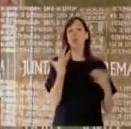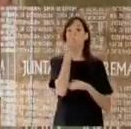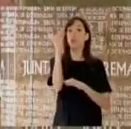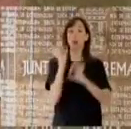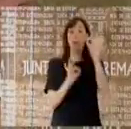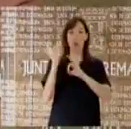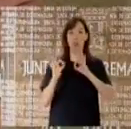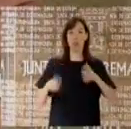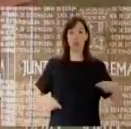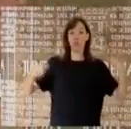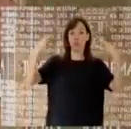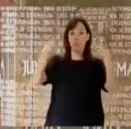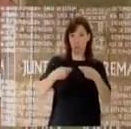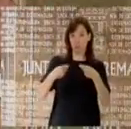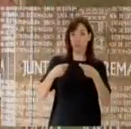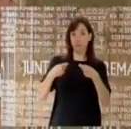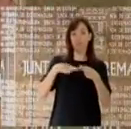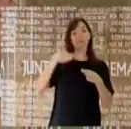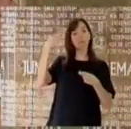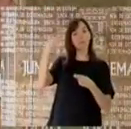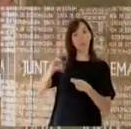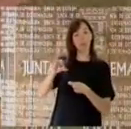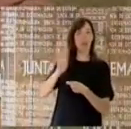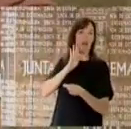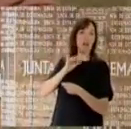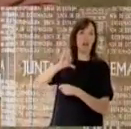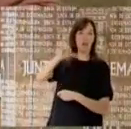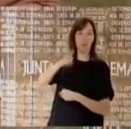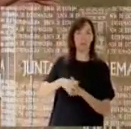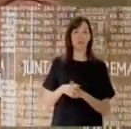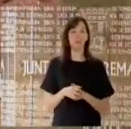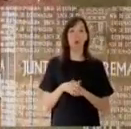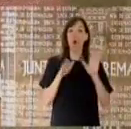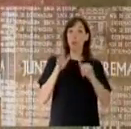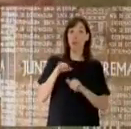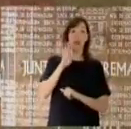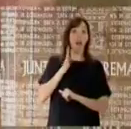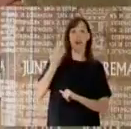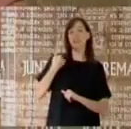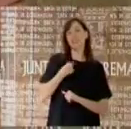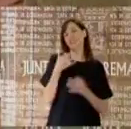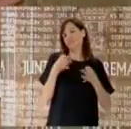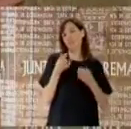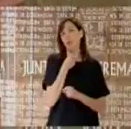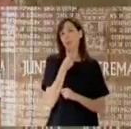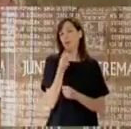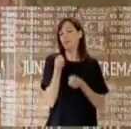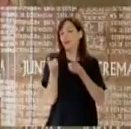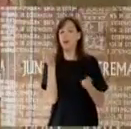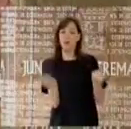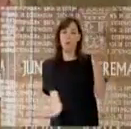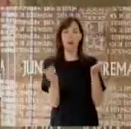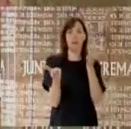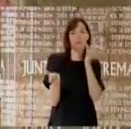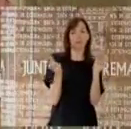50% de la inversión auxiliable aprobada. En la anterior convocatoria, que siempre me gusta darle los datos de la convocatoria anterior para poder